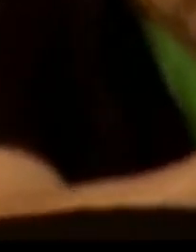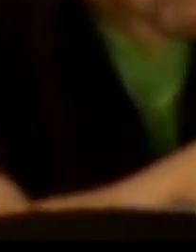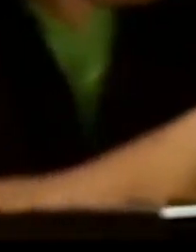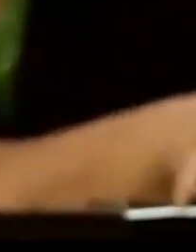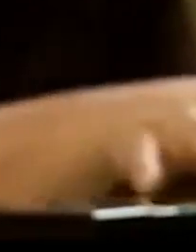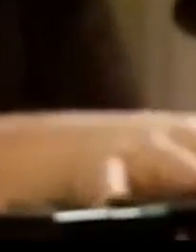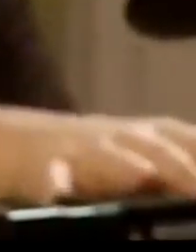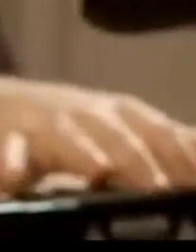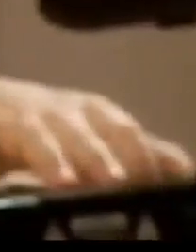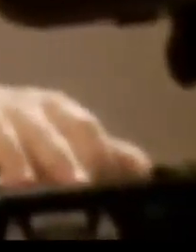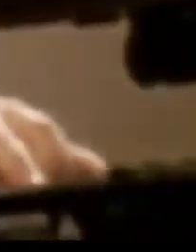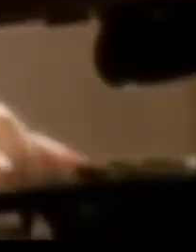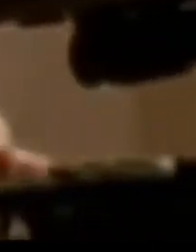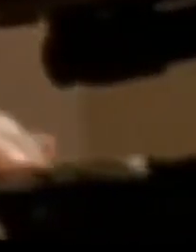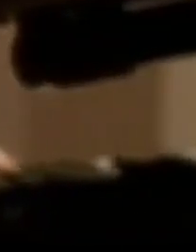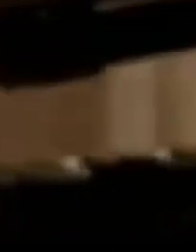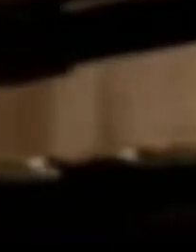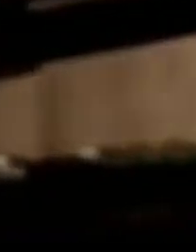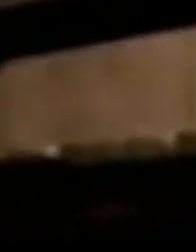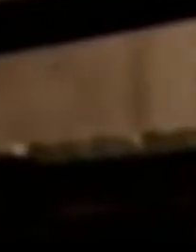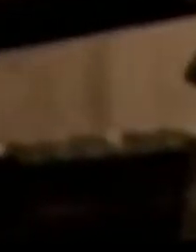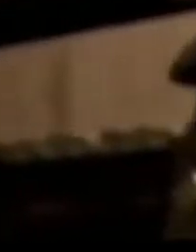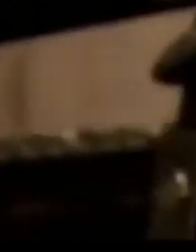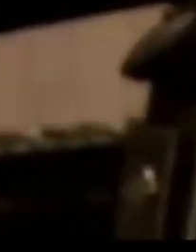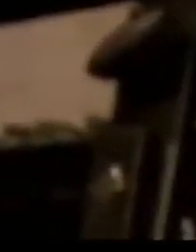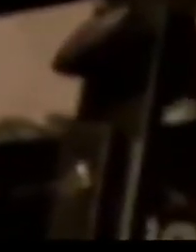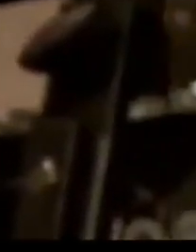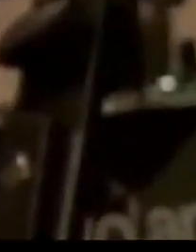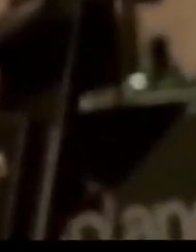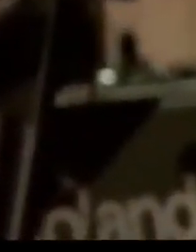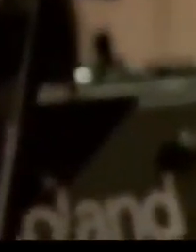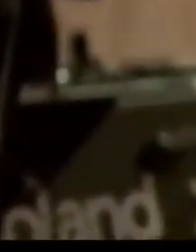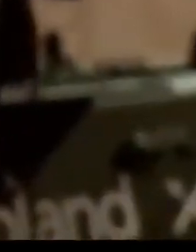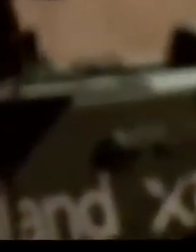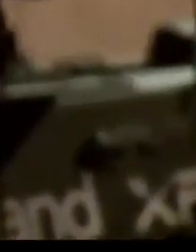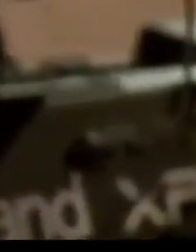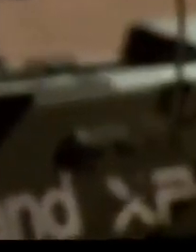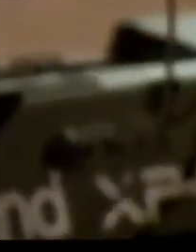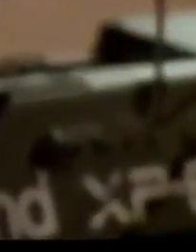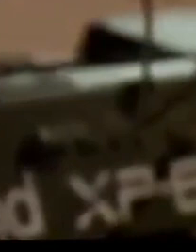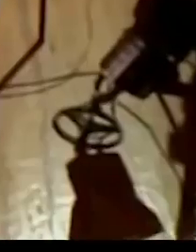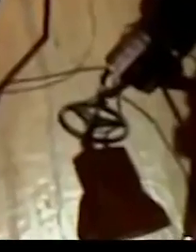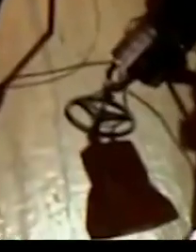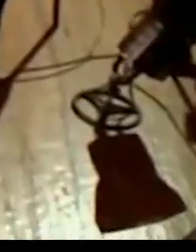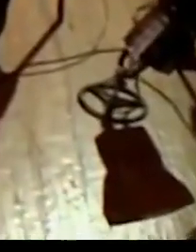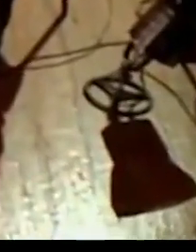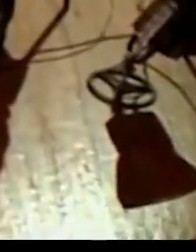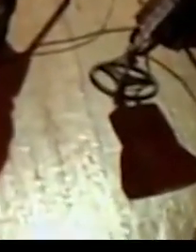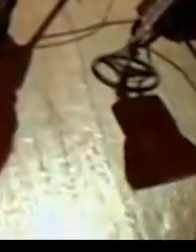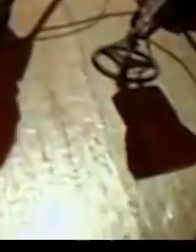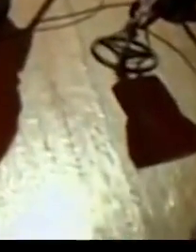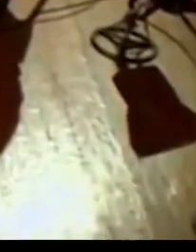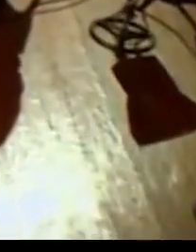Get up! y eso yo